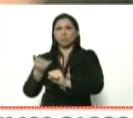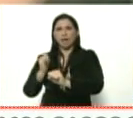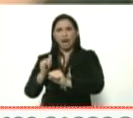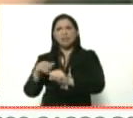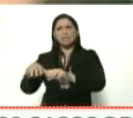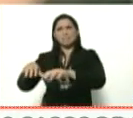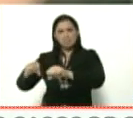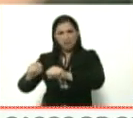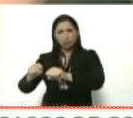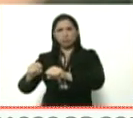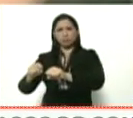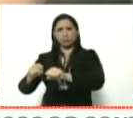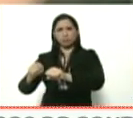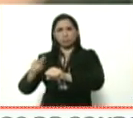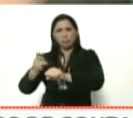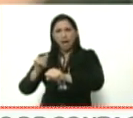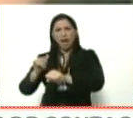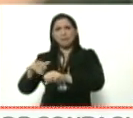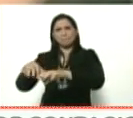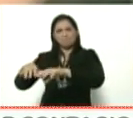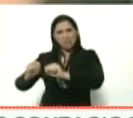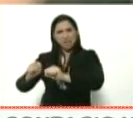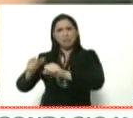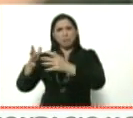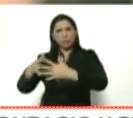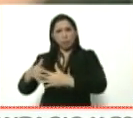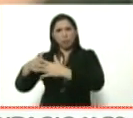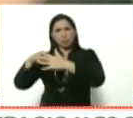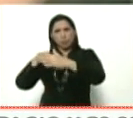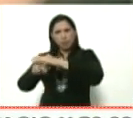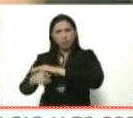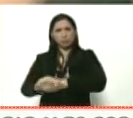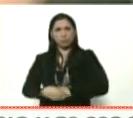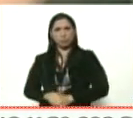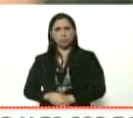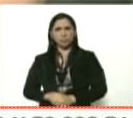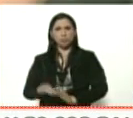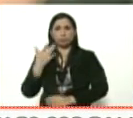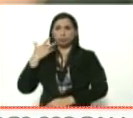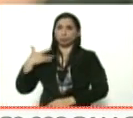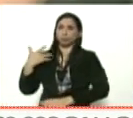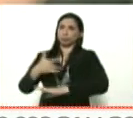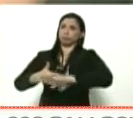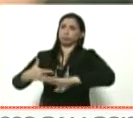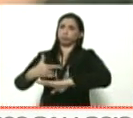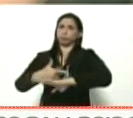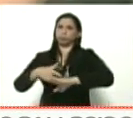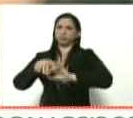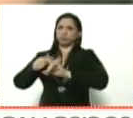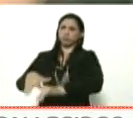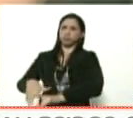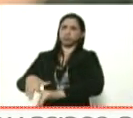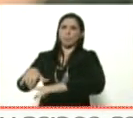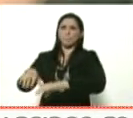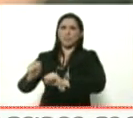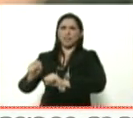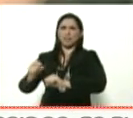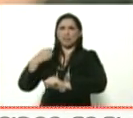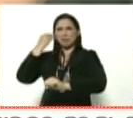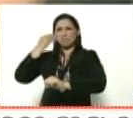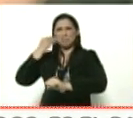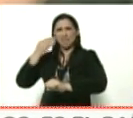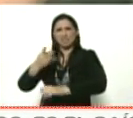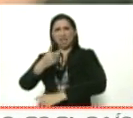imperio y existe el imperialismo en Estados Unidos. Una élite gobernante imperialista que se cree dueño